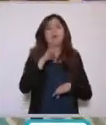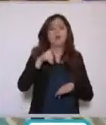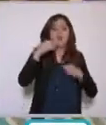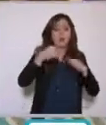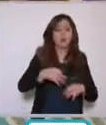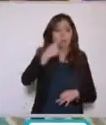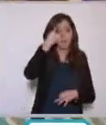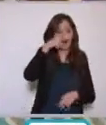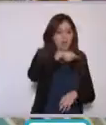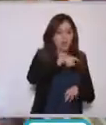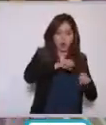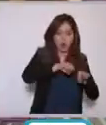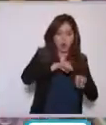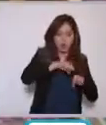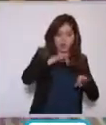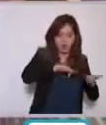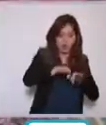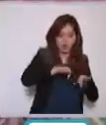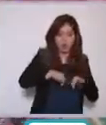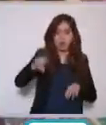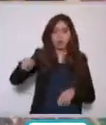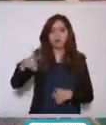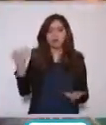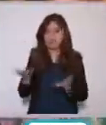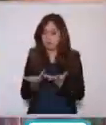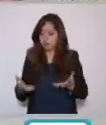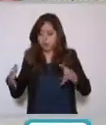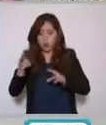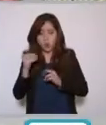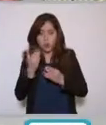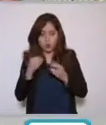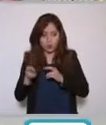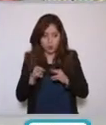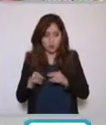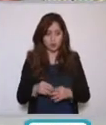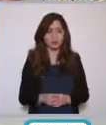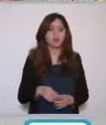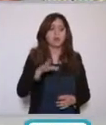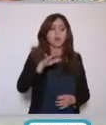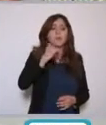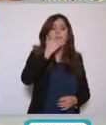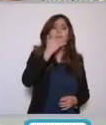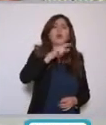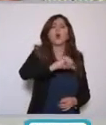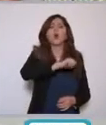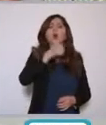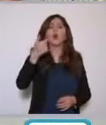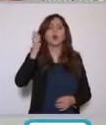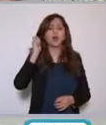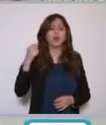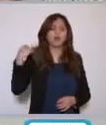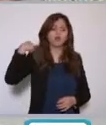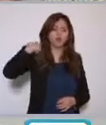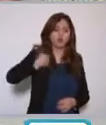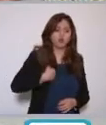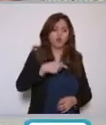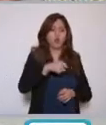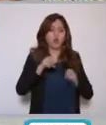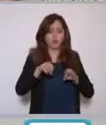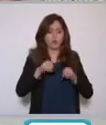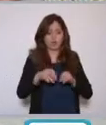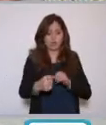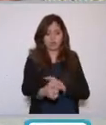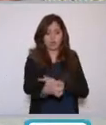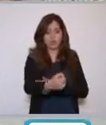la oficina, etcétera, que esto que es de baja Y construcción. por ejemplo, estas que son como para oficina, he visto que si la cargas así como la traes,